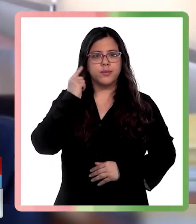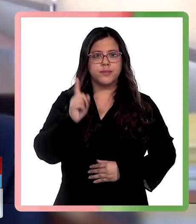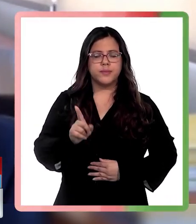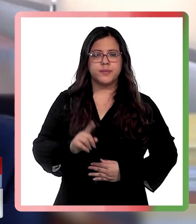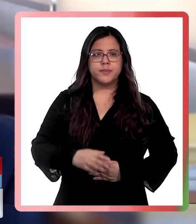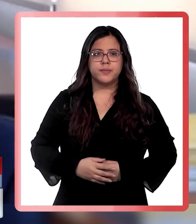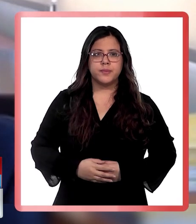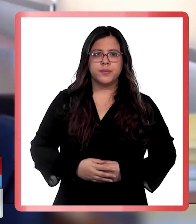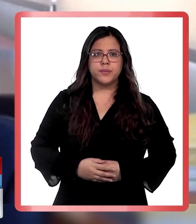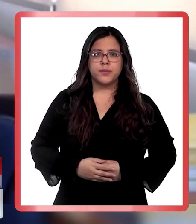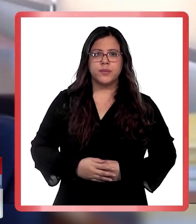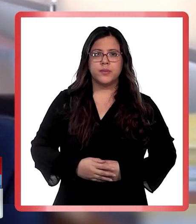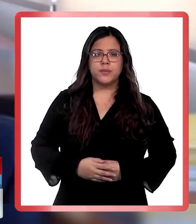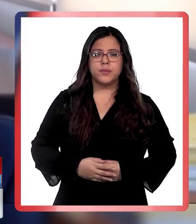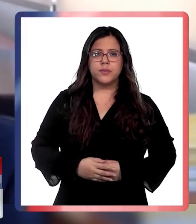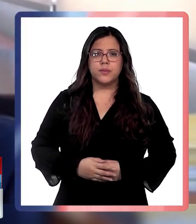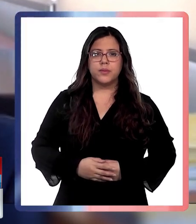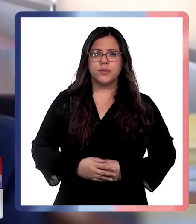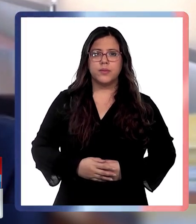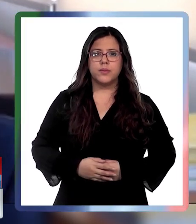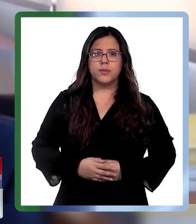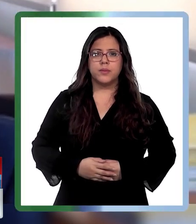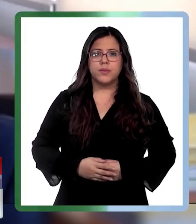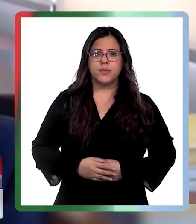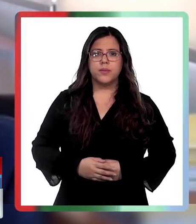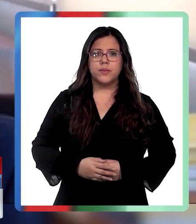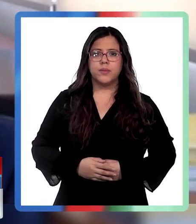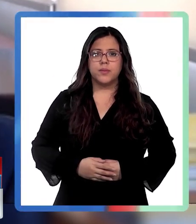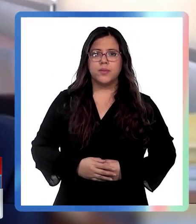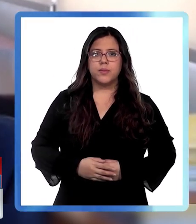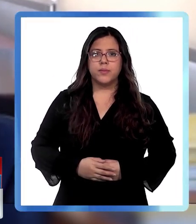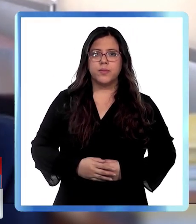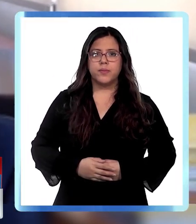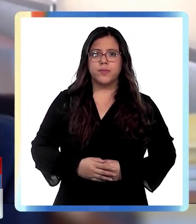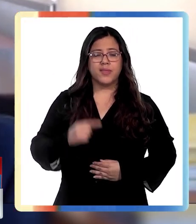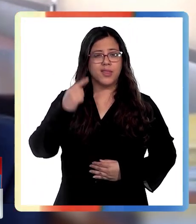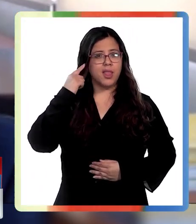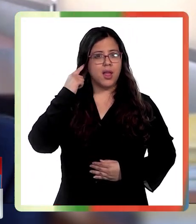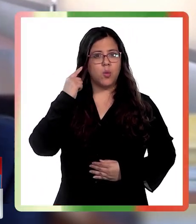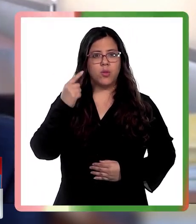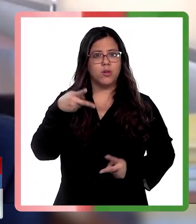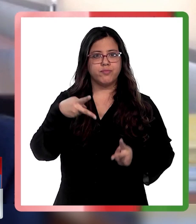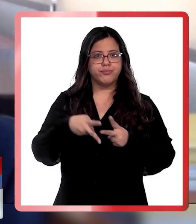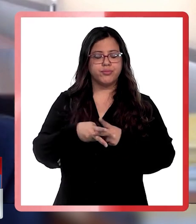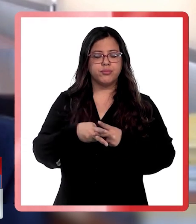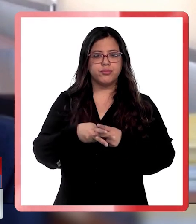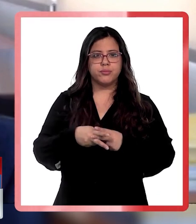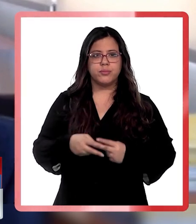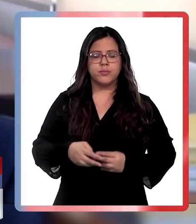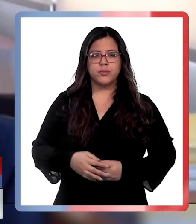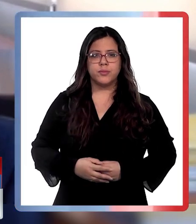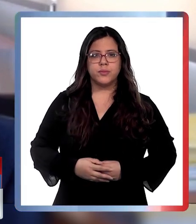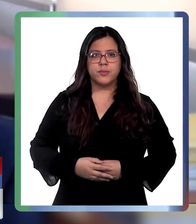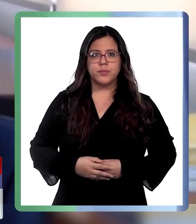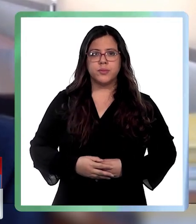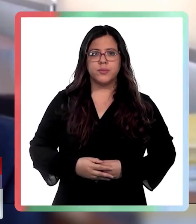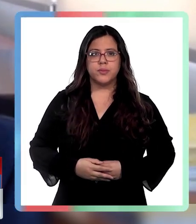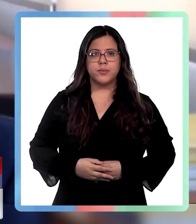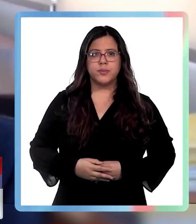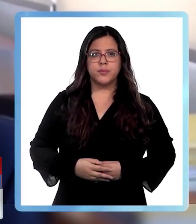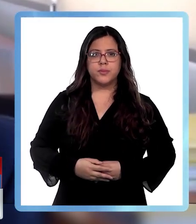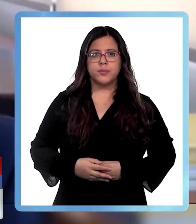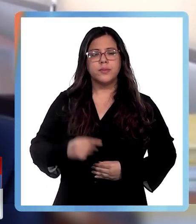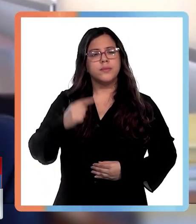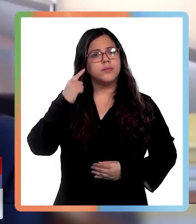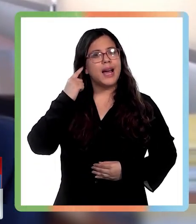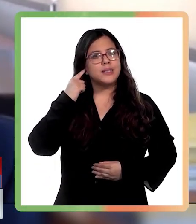Viva para que desempeñara funciones en la Seremi de Antofagasta, lo que se concretó el 13 de octubre de ese año. De esta forma,